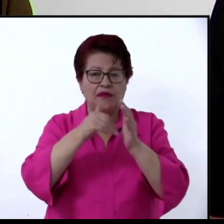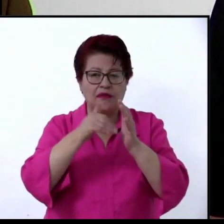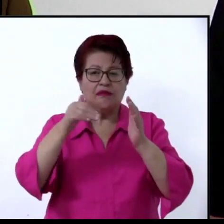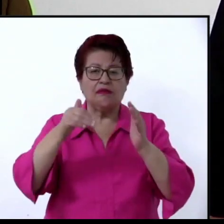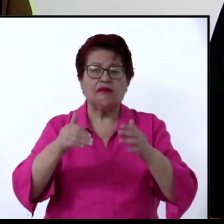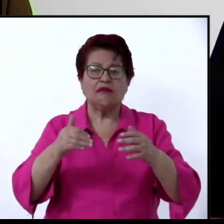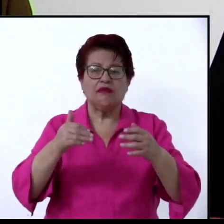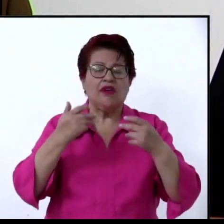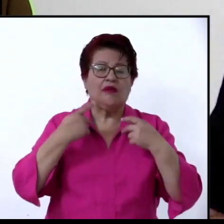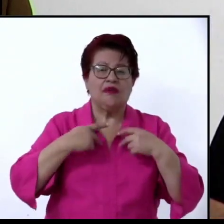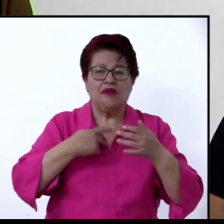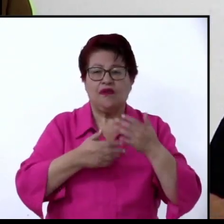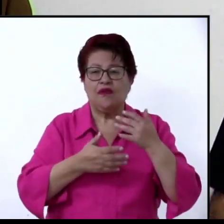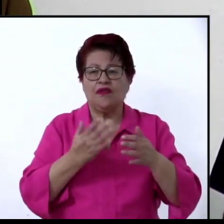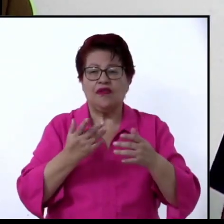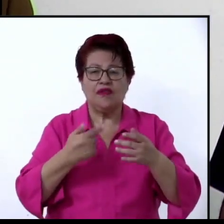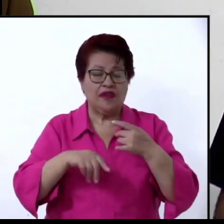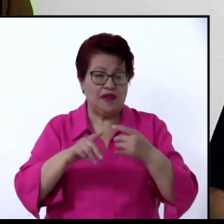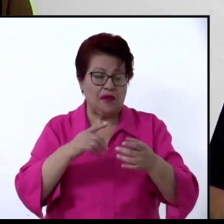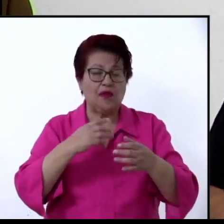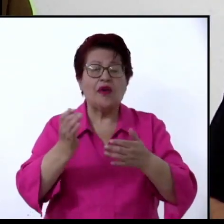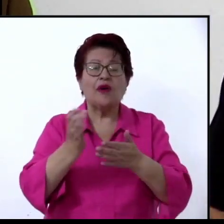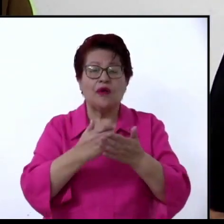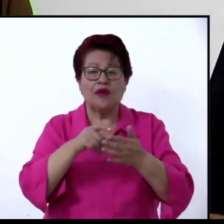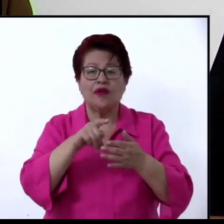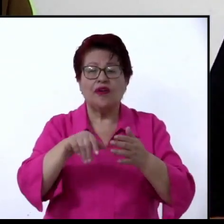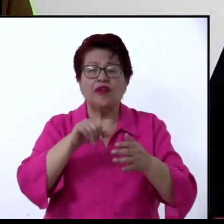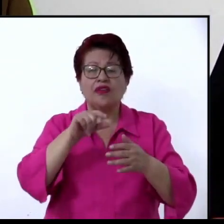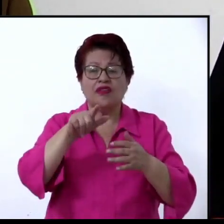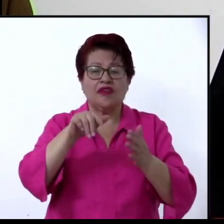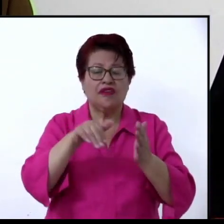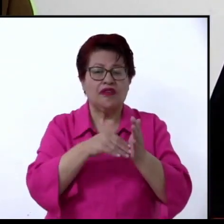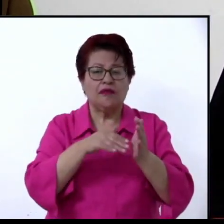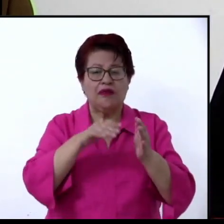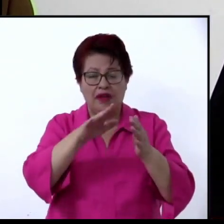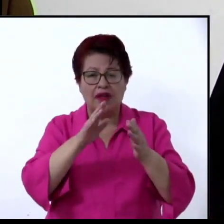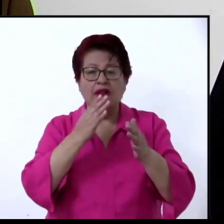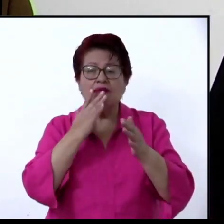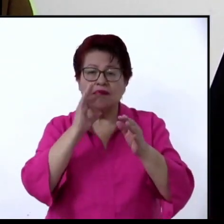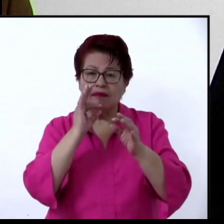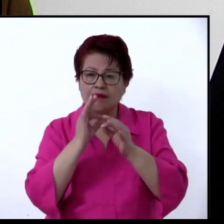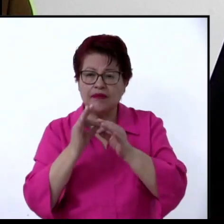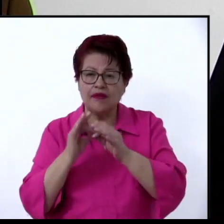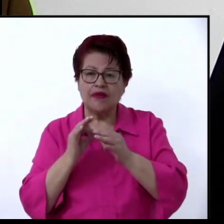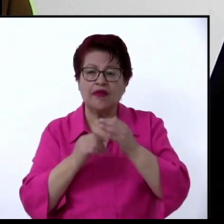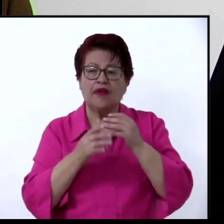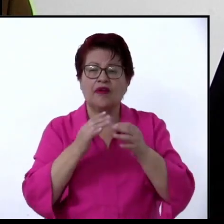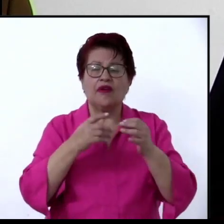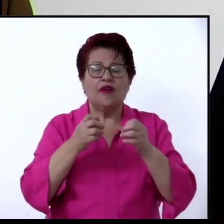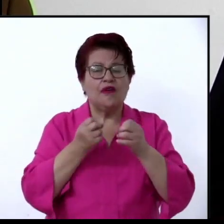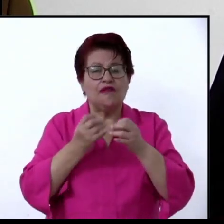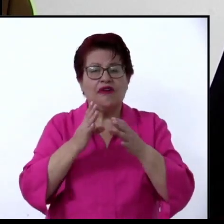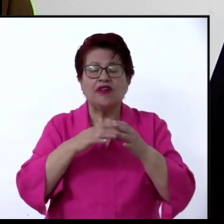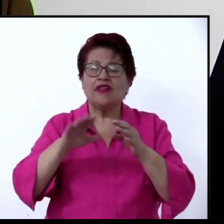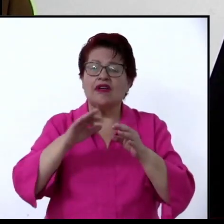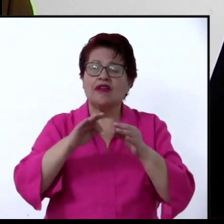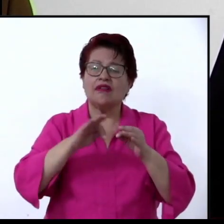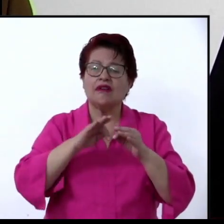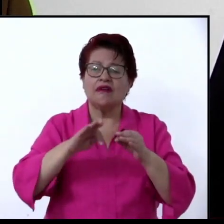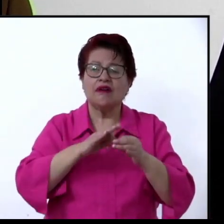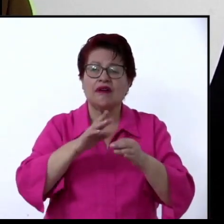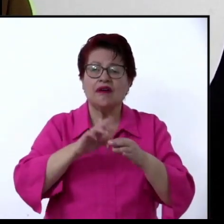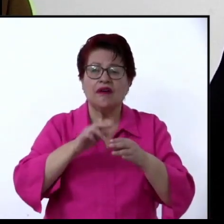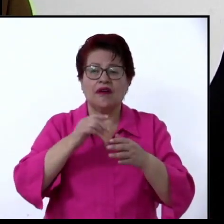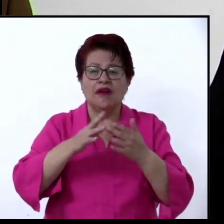se generó también una contratación directa de más de 17 mil de ellas en alguna oferta laboral de las empleadoras. Se